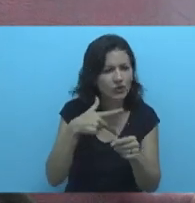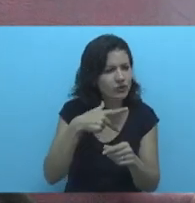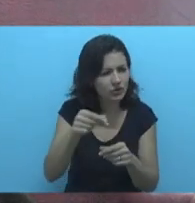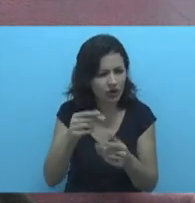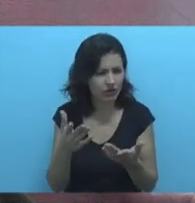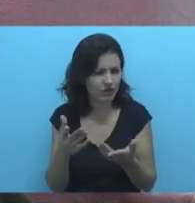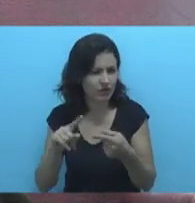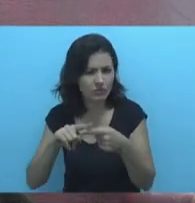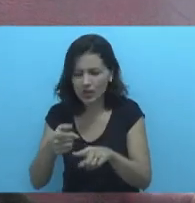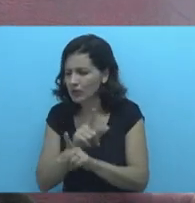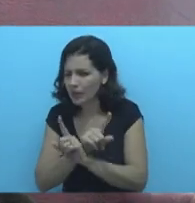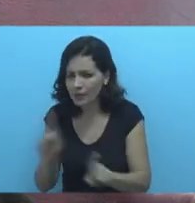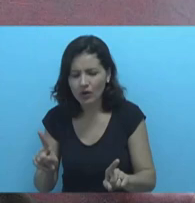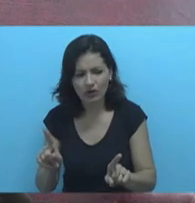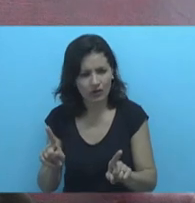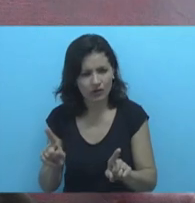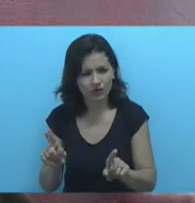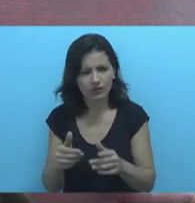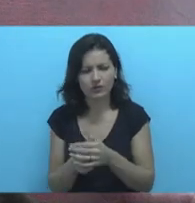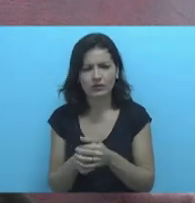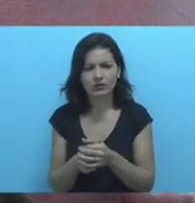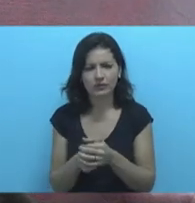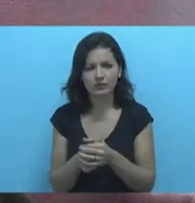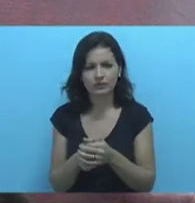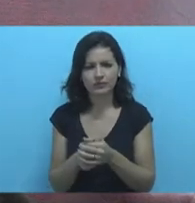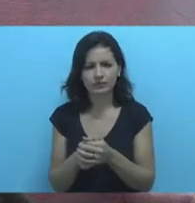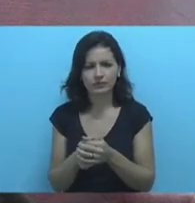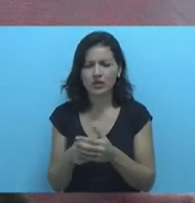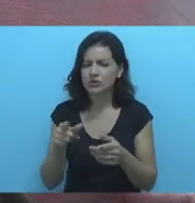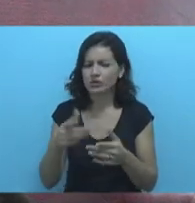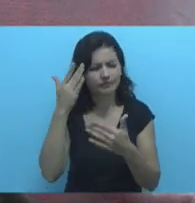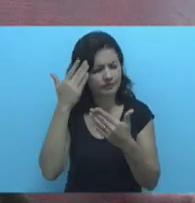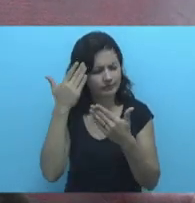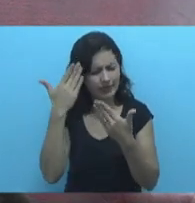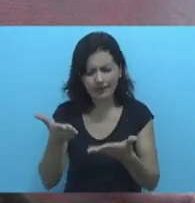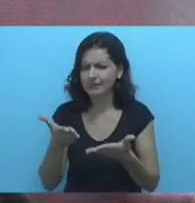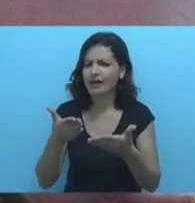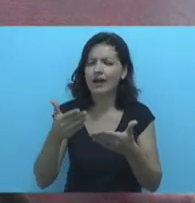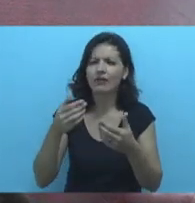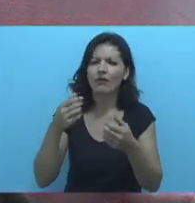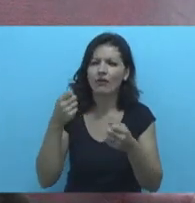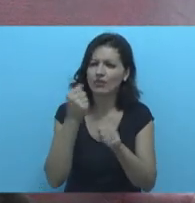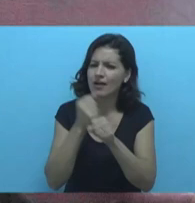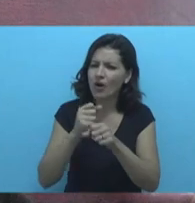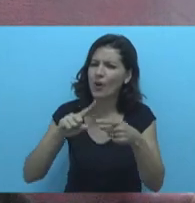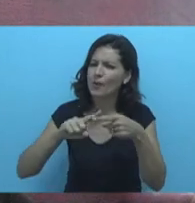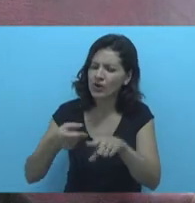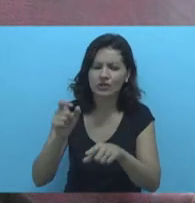Muy fuera de la función política, a la cual destaco todo lo que cada uno de ustedes